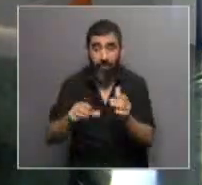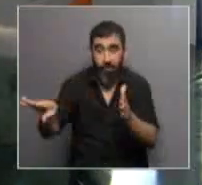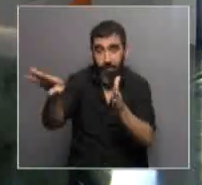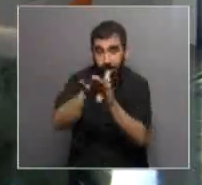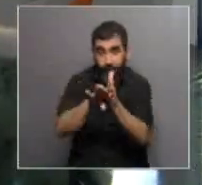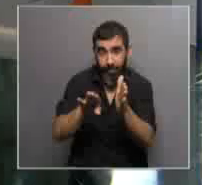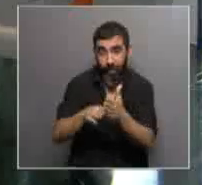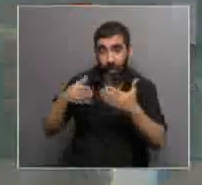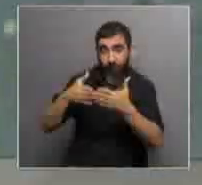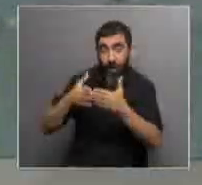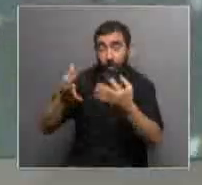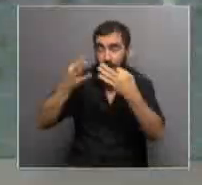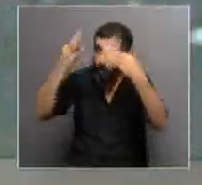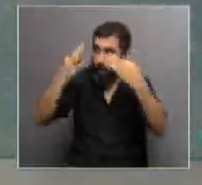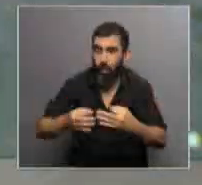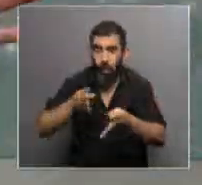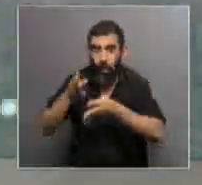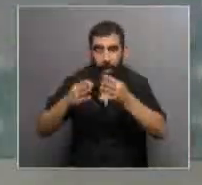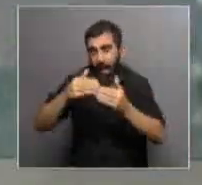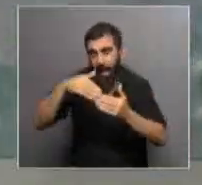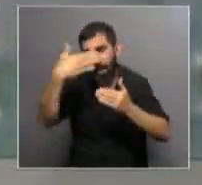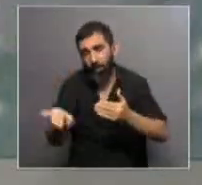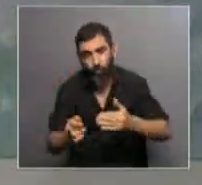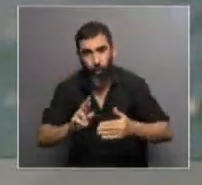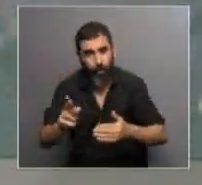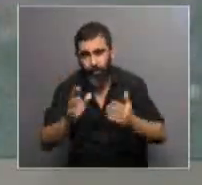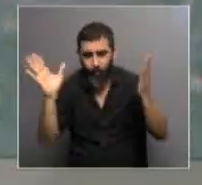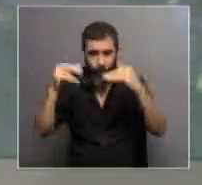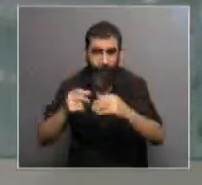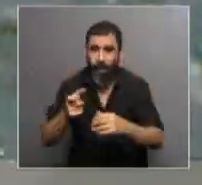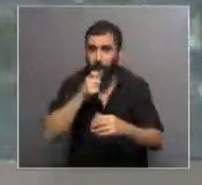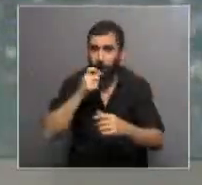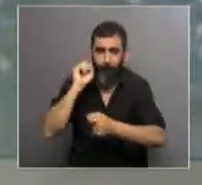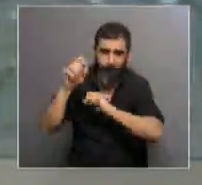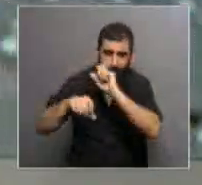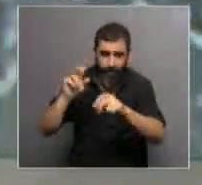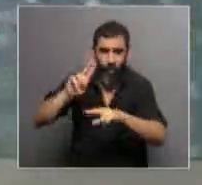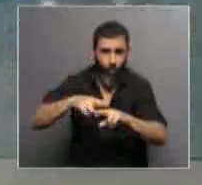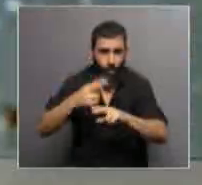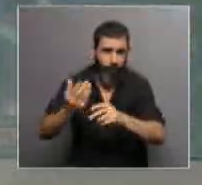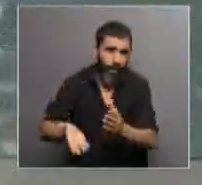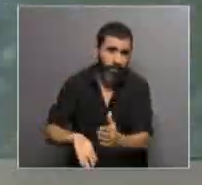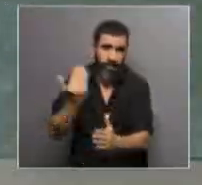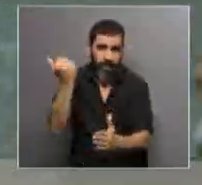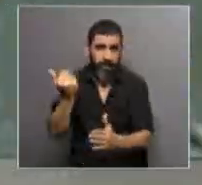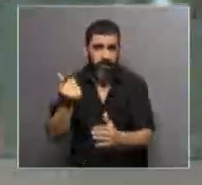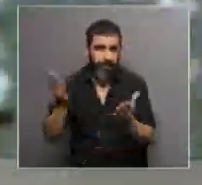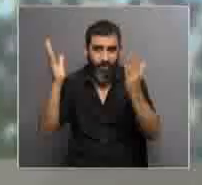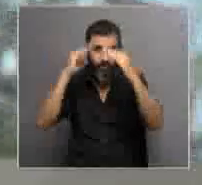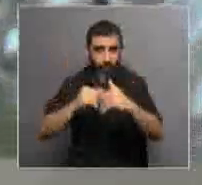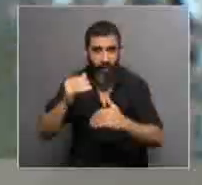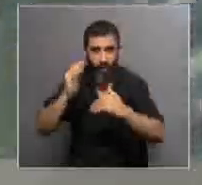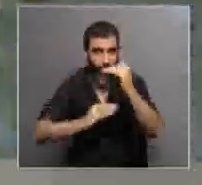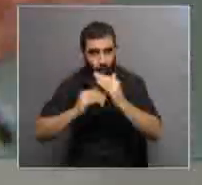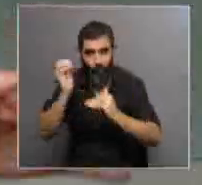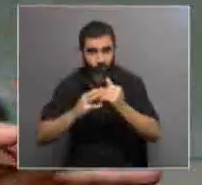pudieron porque se cayó la máquina el río y tuvieron que tirar piedras para levantar la mañana de vuelta ya con lo cual ya no se podía casi